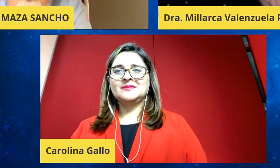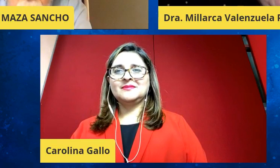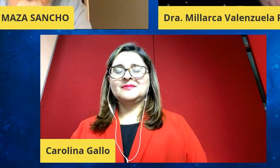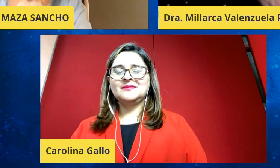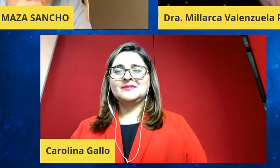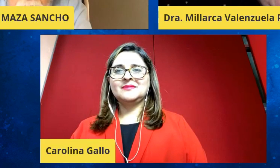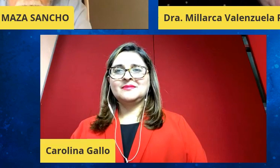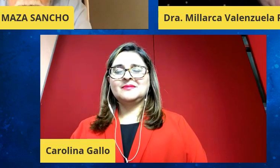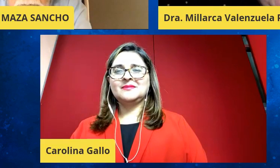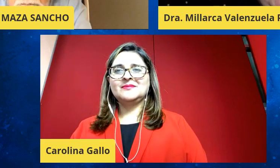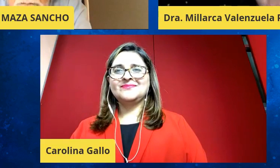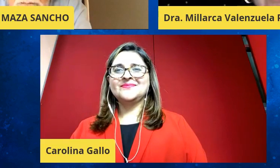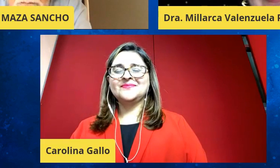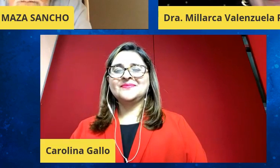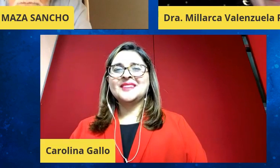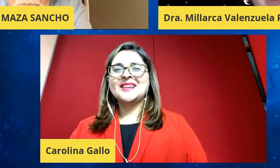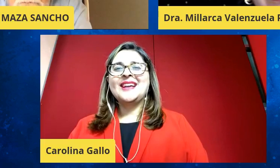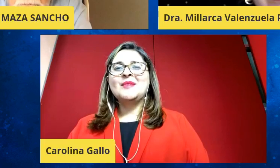mirando otros planetas.